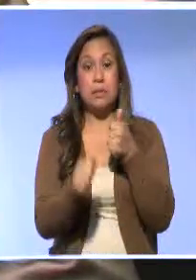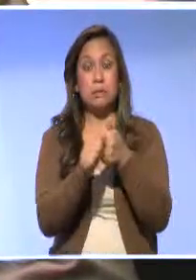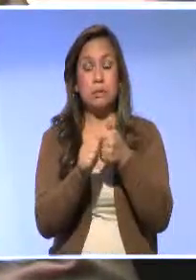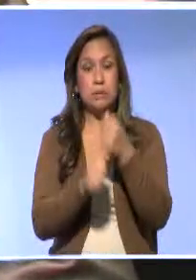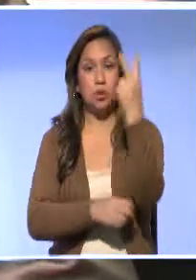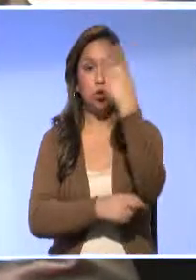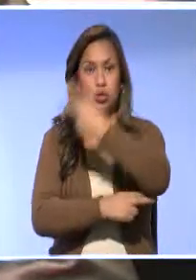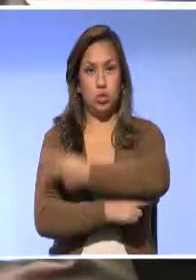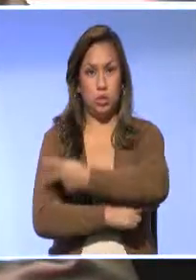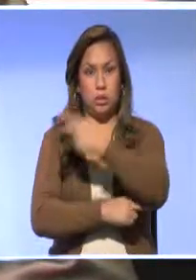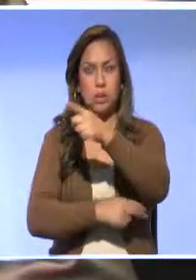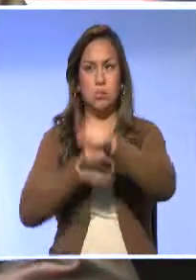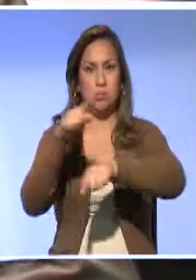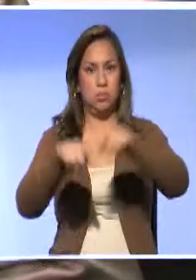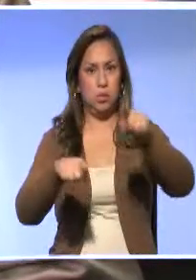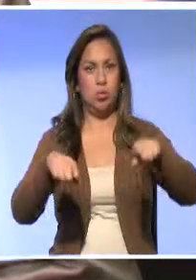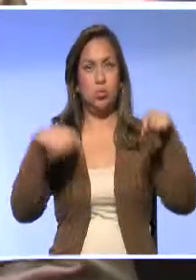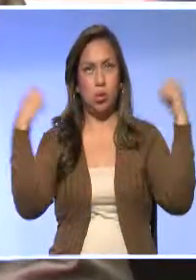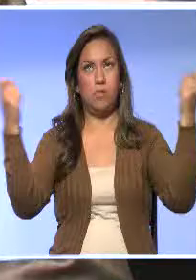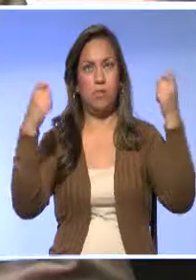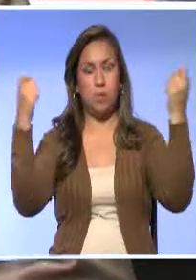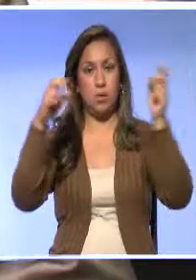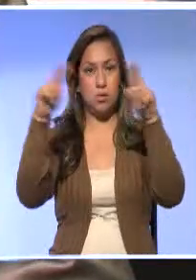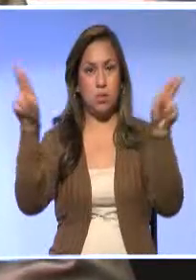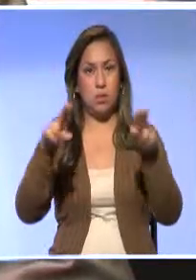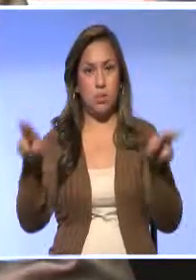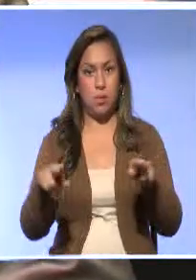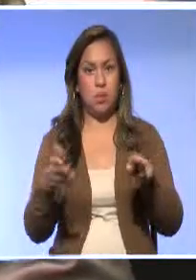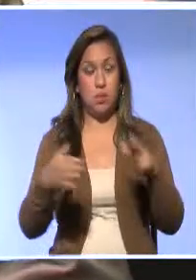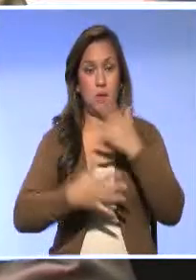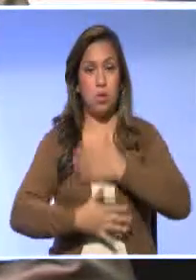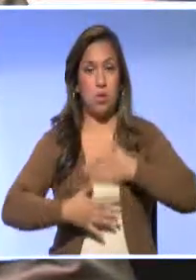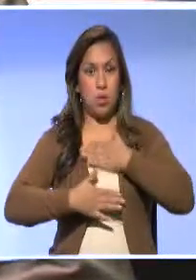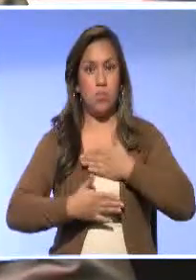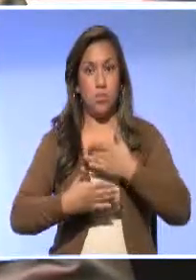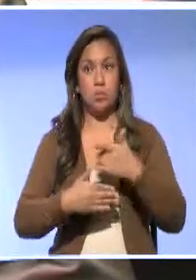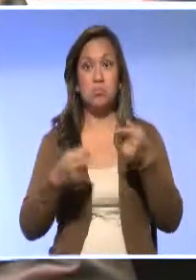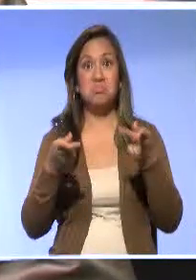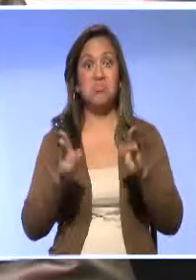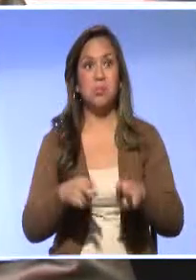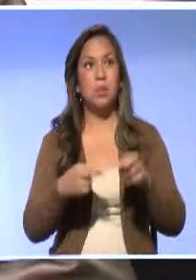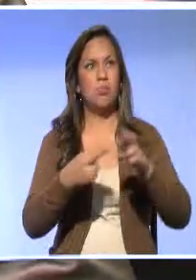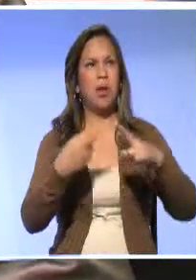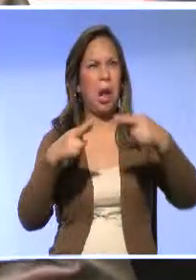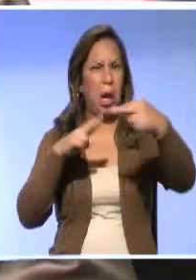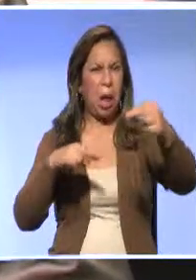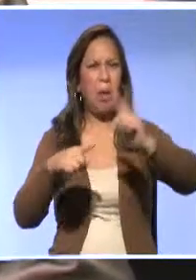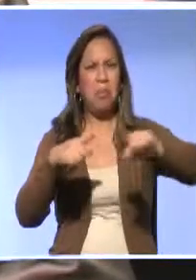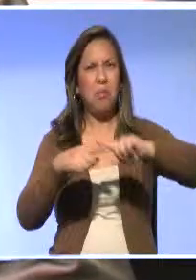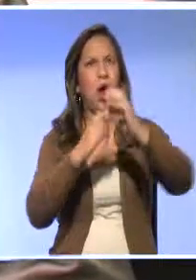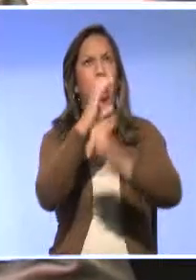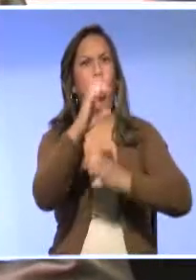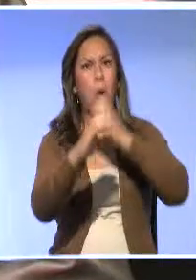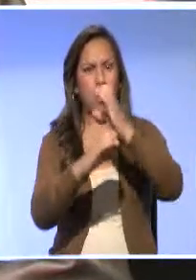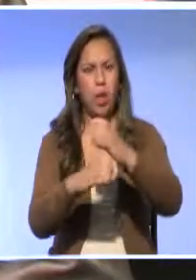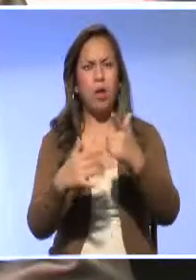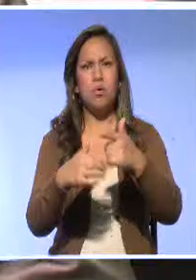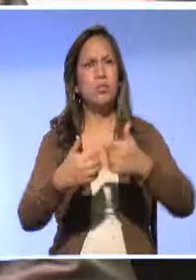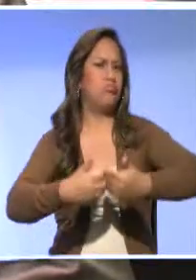la navidad el comercio en el país se incrementa los centros comerciales amplían sus horarios de atención con el propósito de brindar